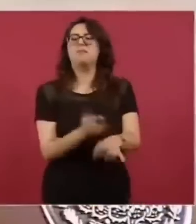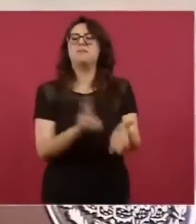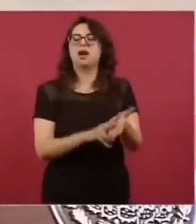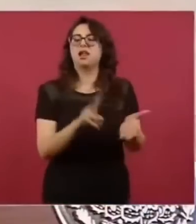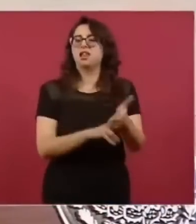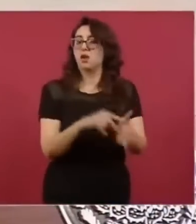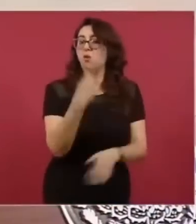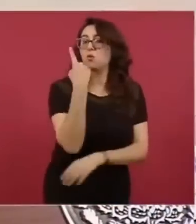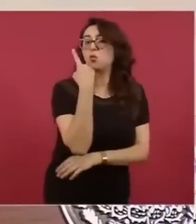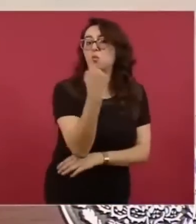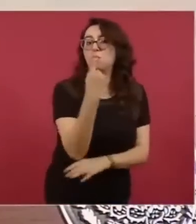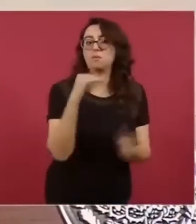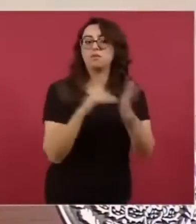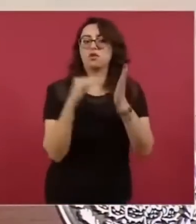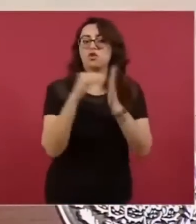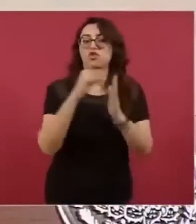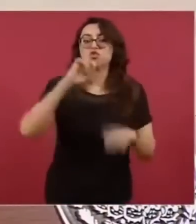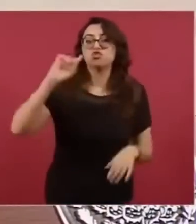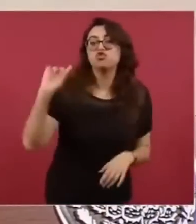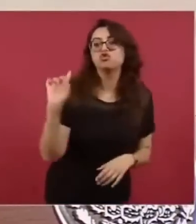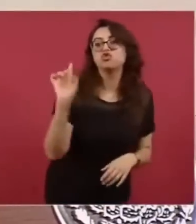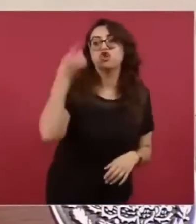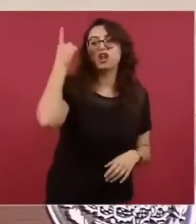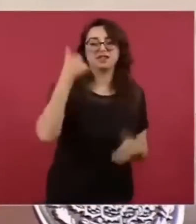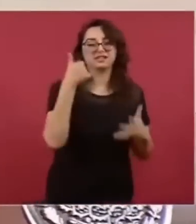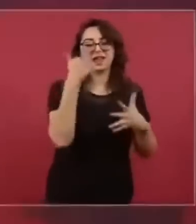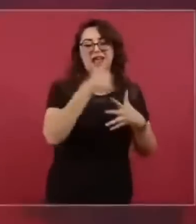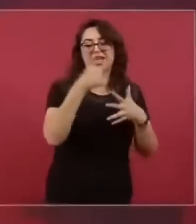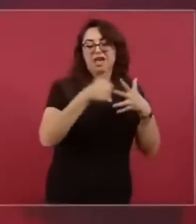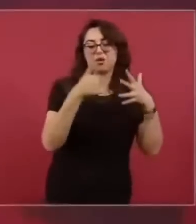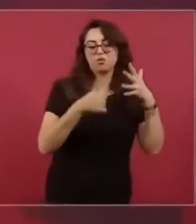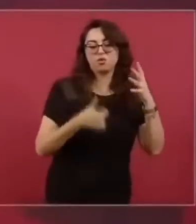el gobierno de Fox y de Calderón?